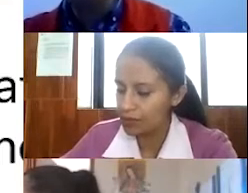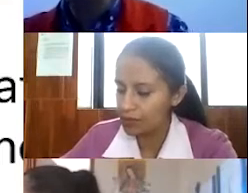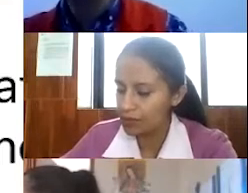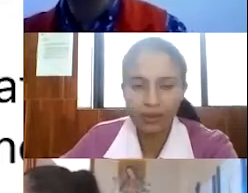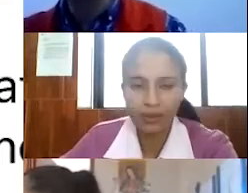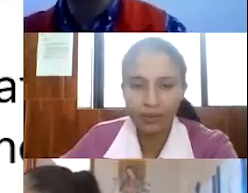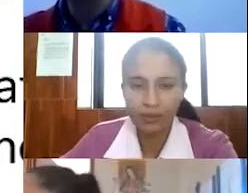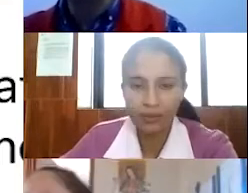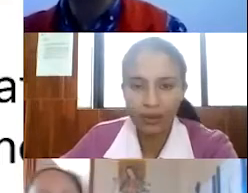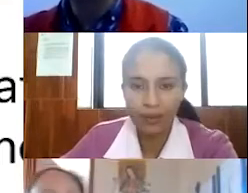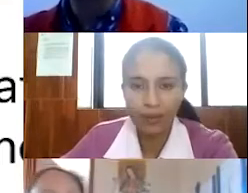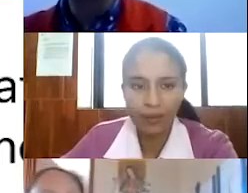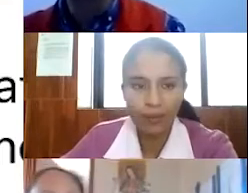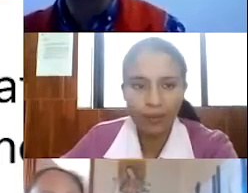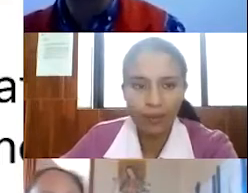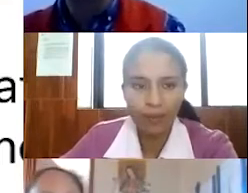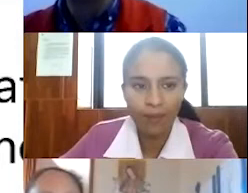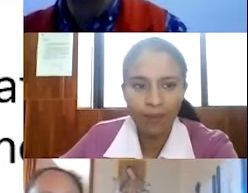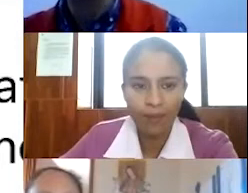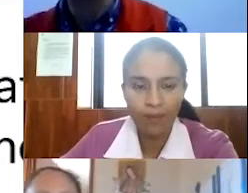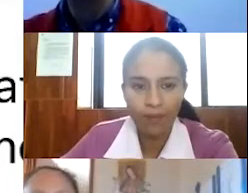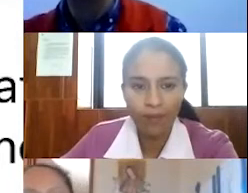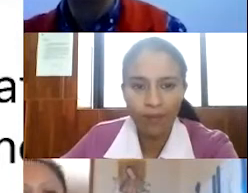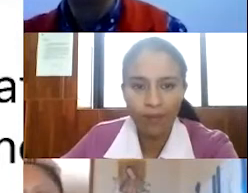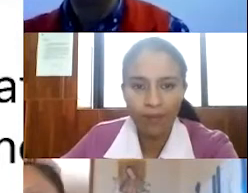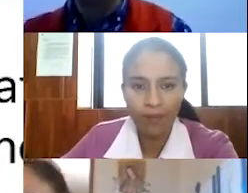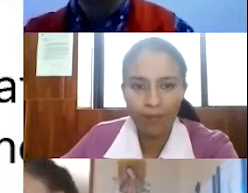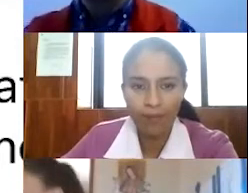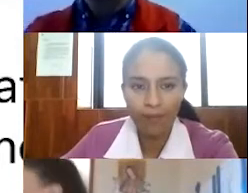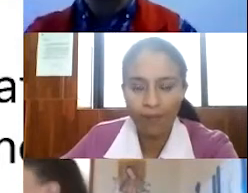todo lo que vimos ayer también va ligado con esto. ¿Por qué?